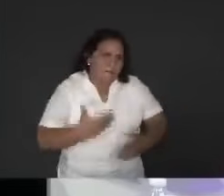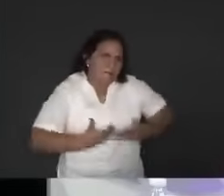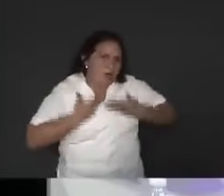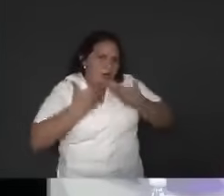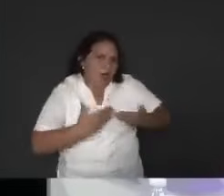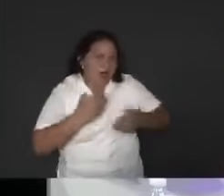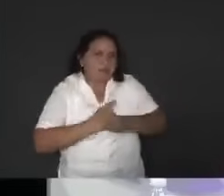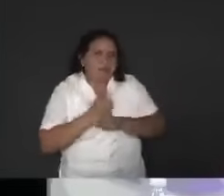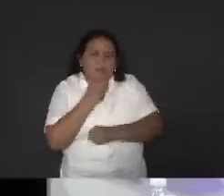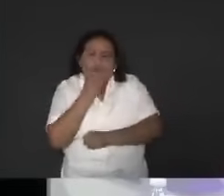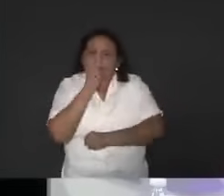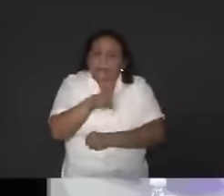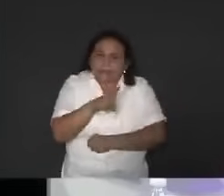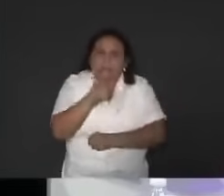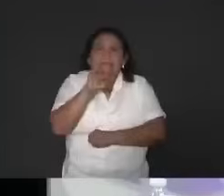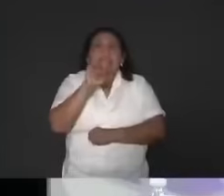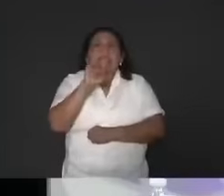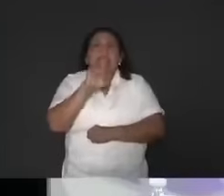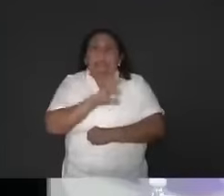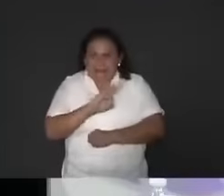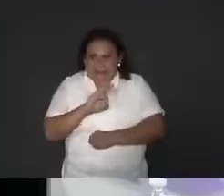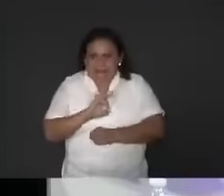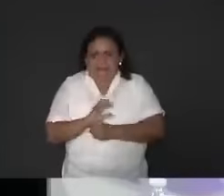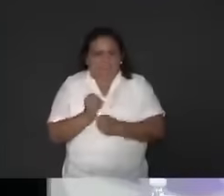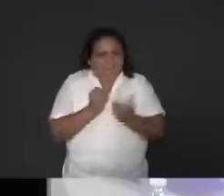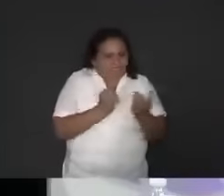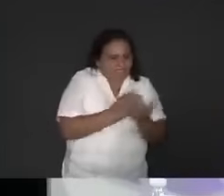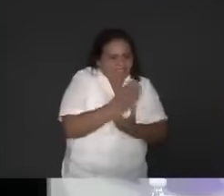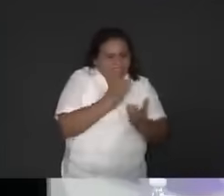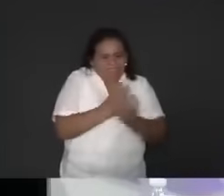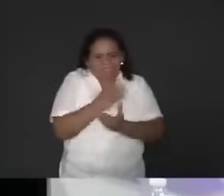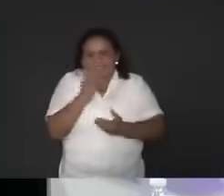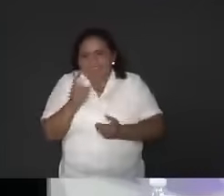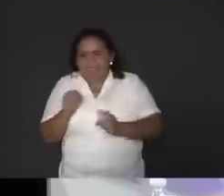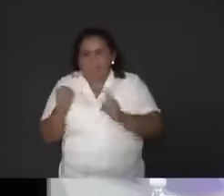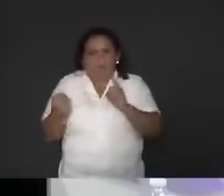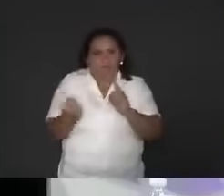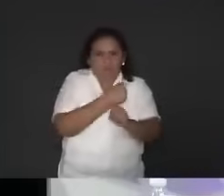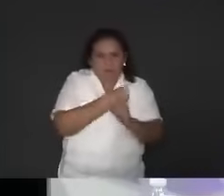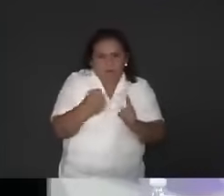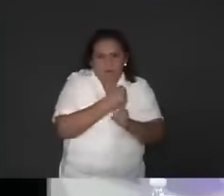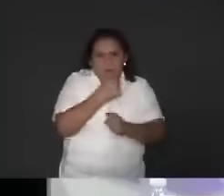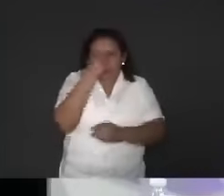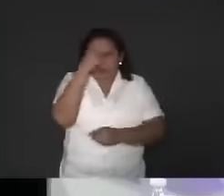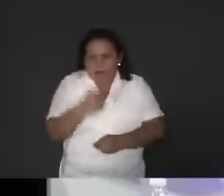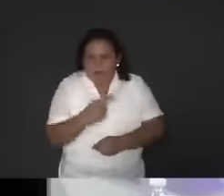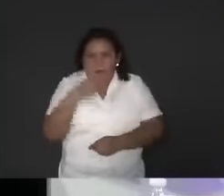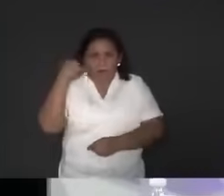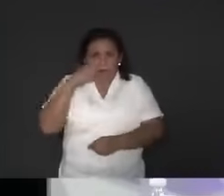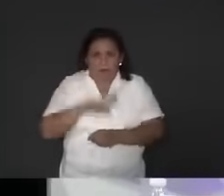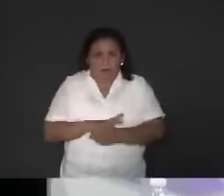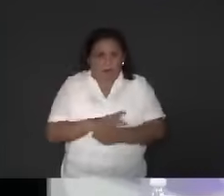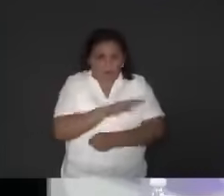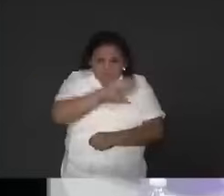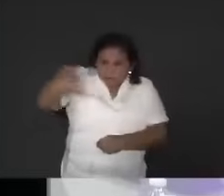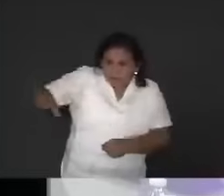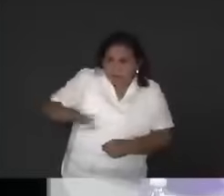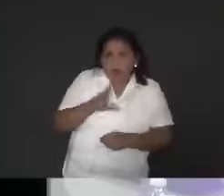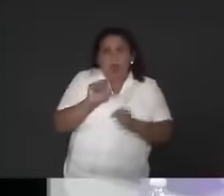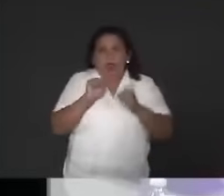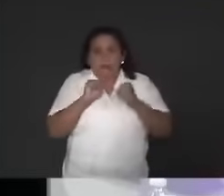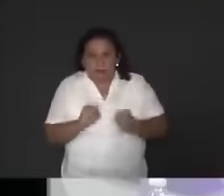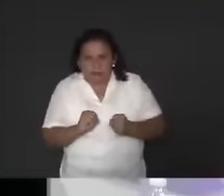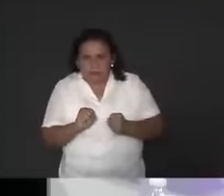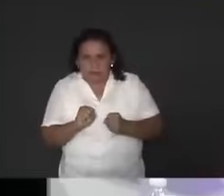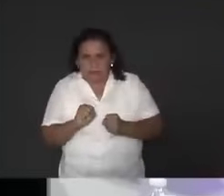de que denunciar sí sirve, que salgan de los círculos de violencia. Vamos por un Yucatán que sea más seguro. Más seguro